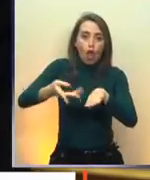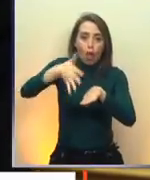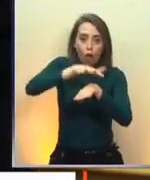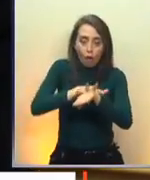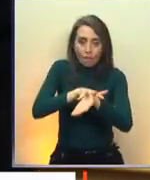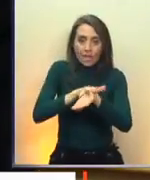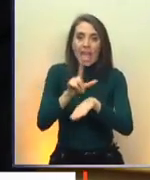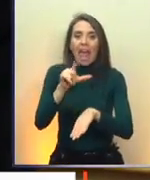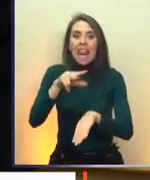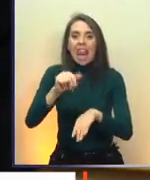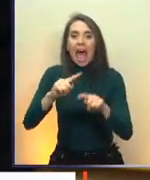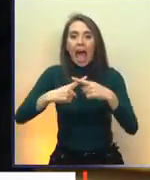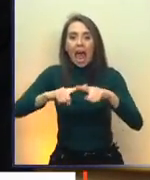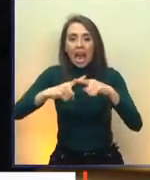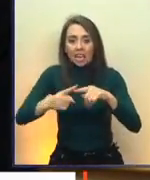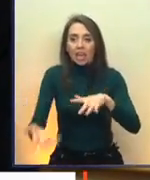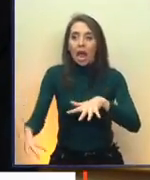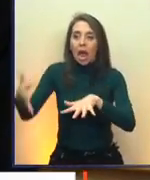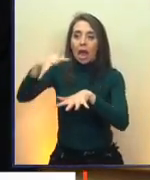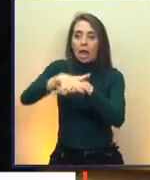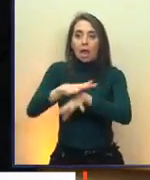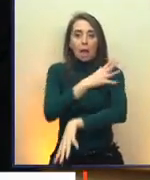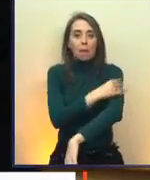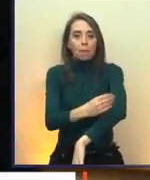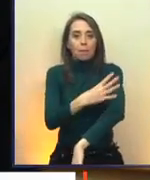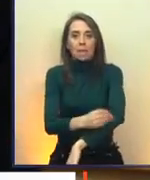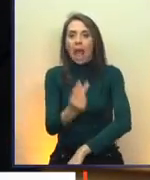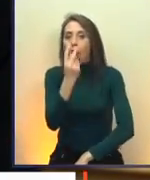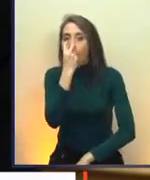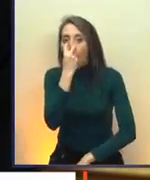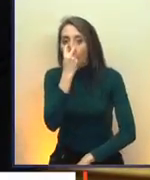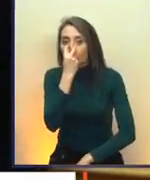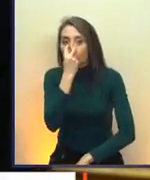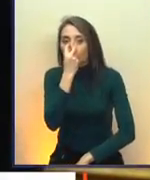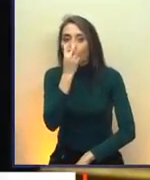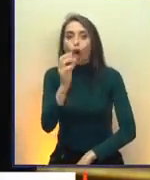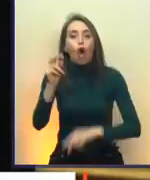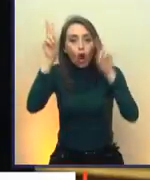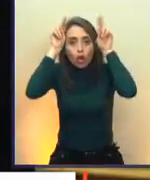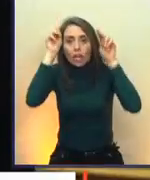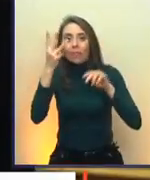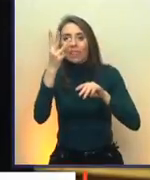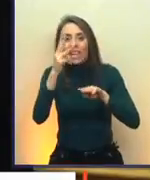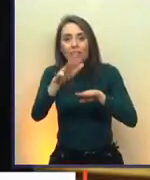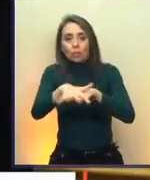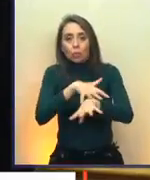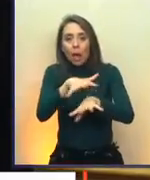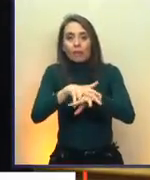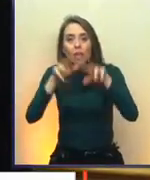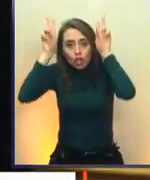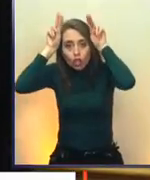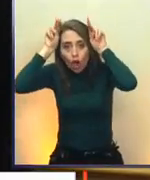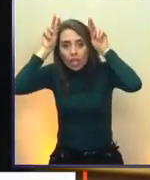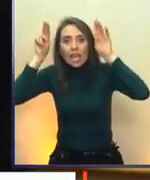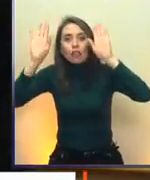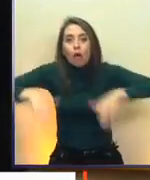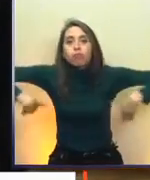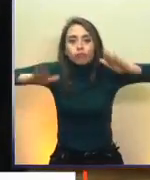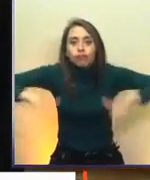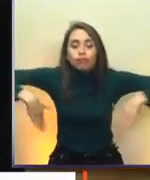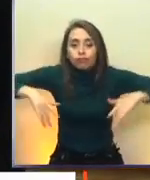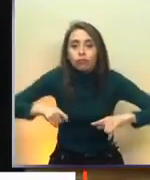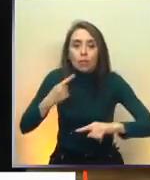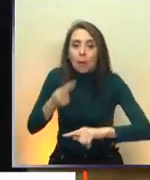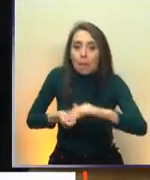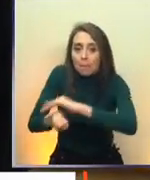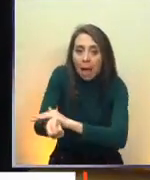piel de caribú o piel de oso o de conejo salvaje. Entonces, nunca tuvimos